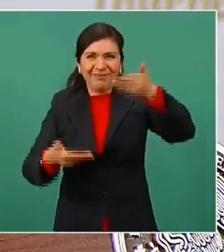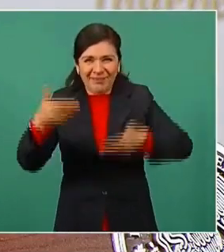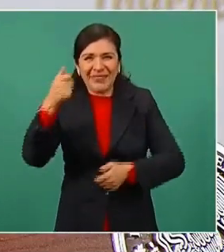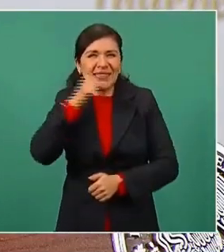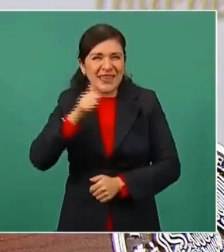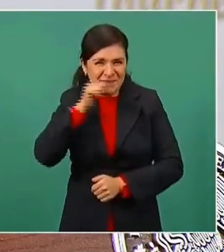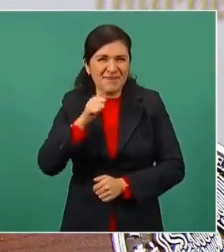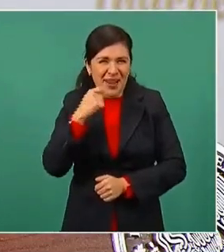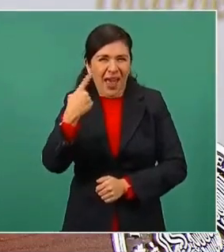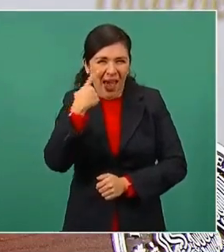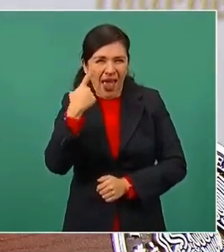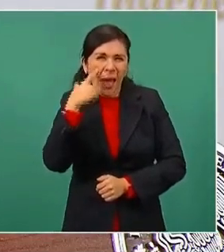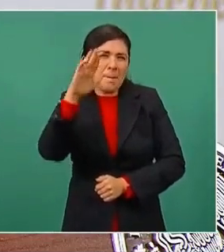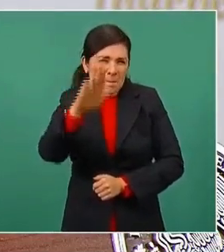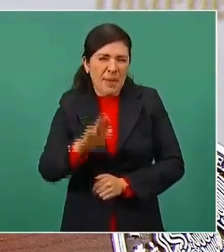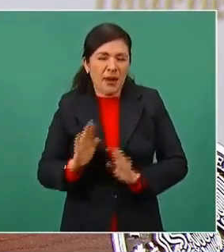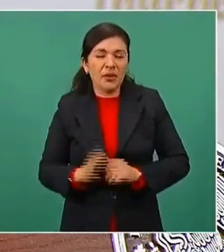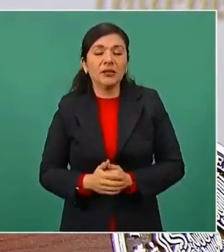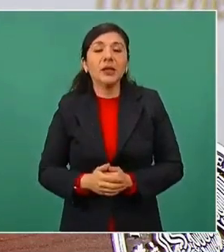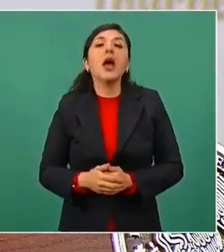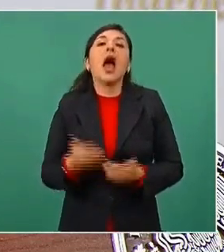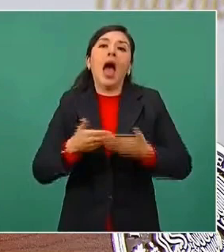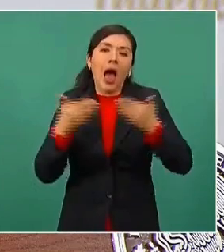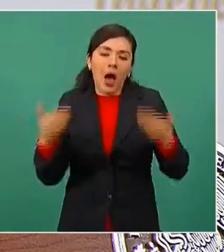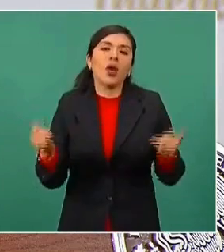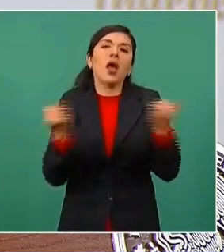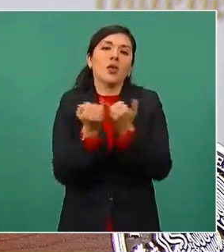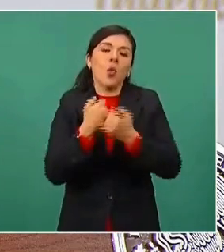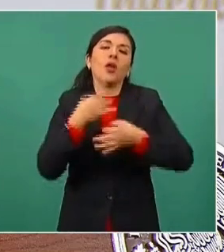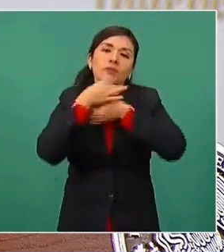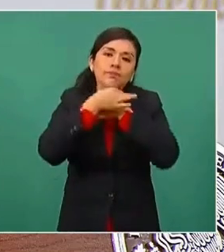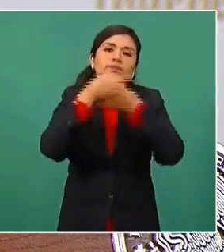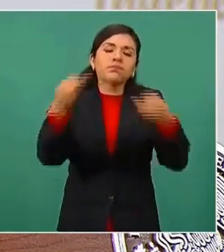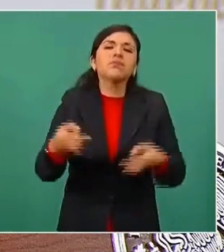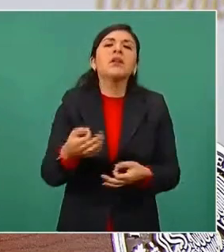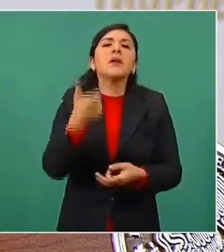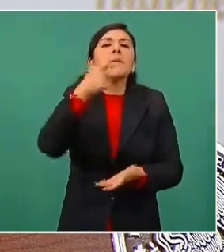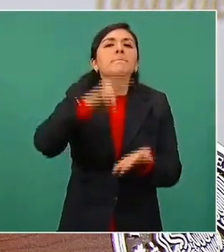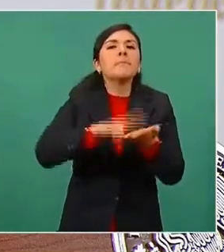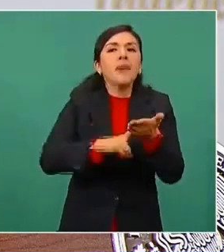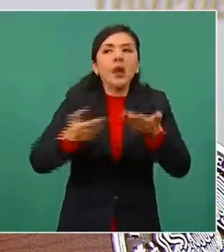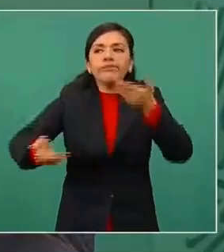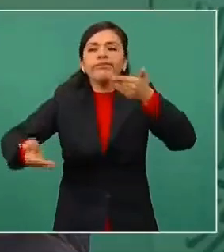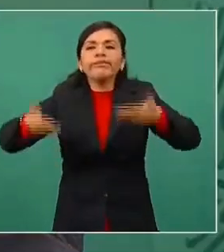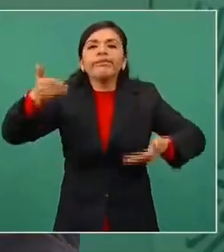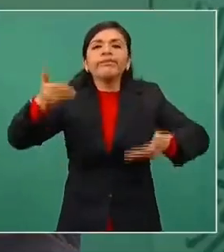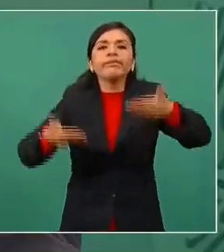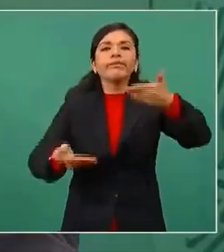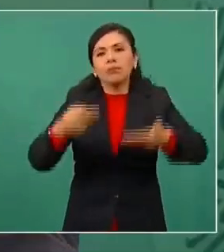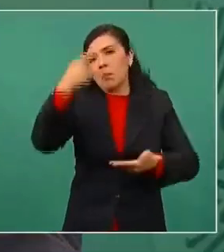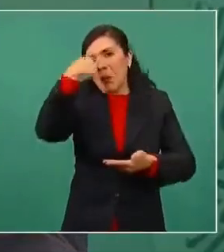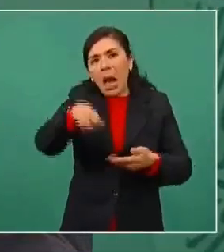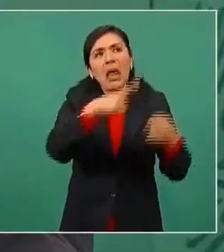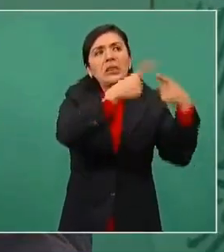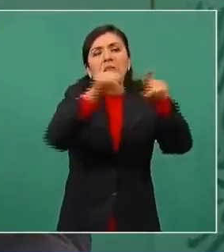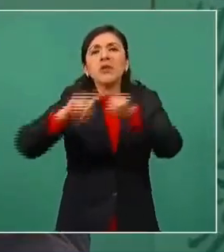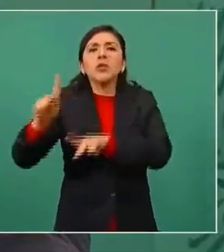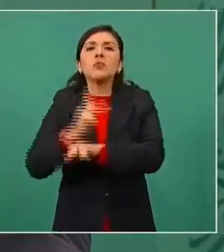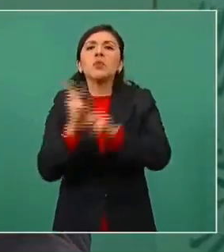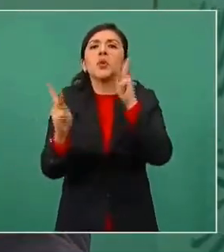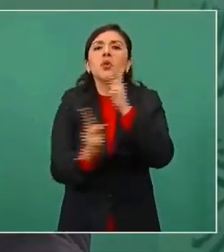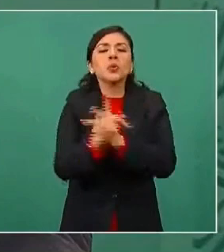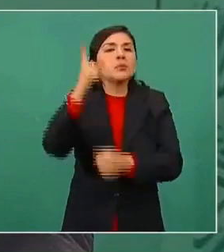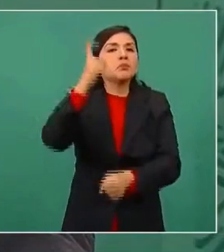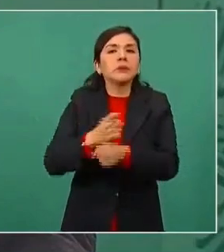también a informar sobre el quién es quién en los precios de los artículos de